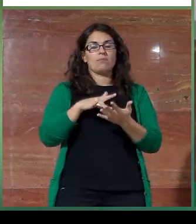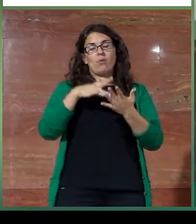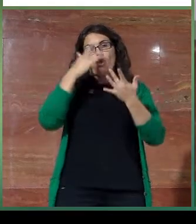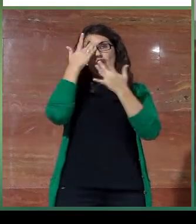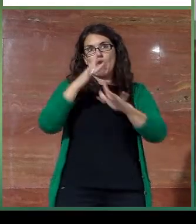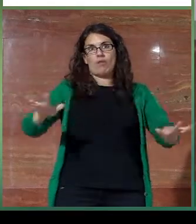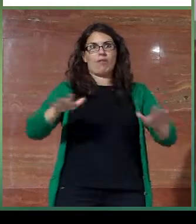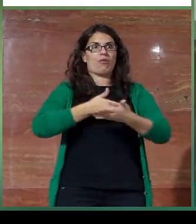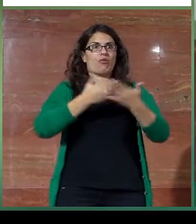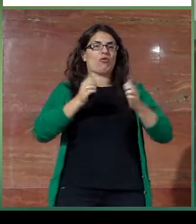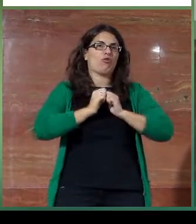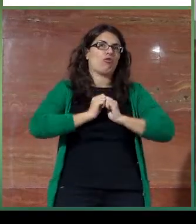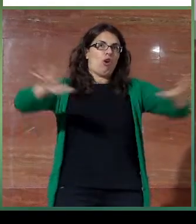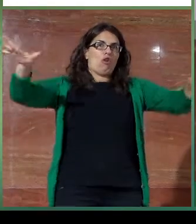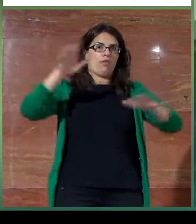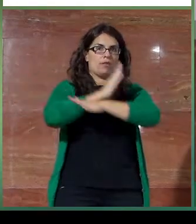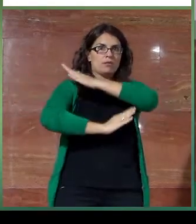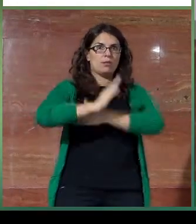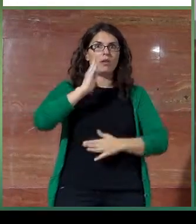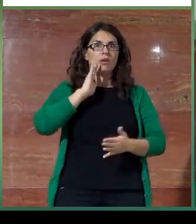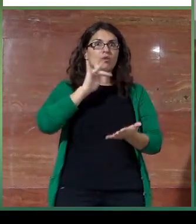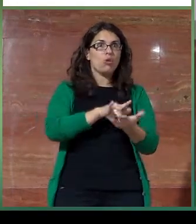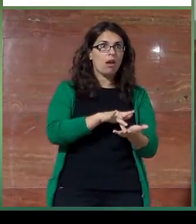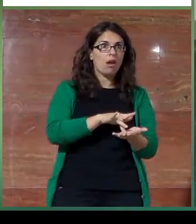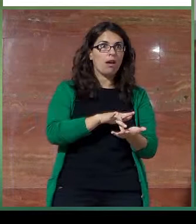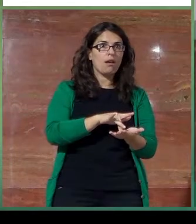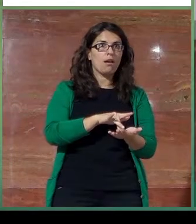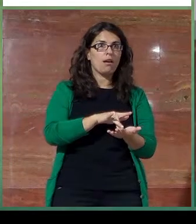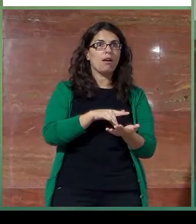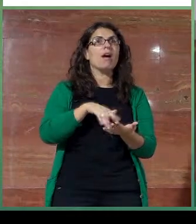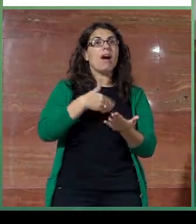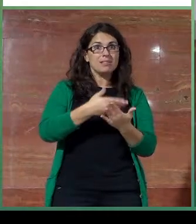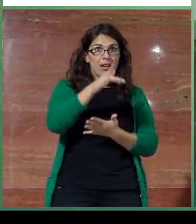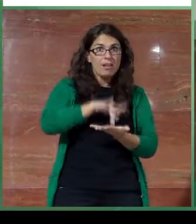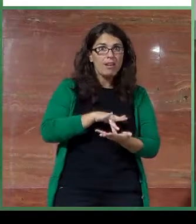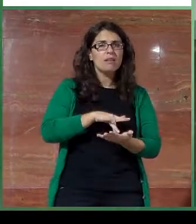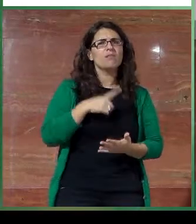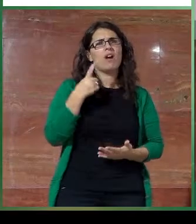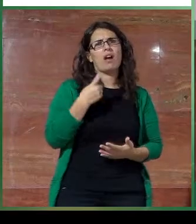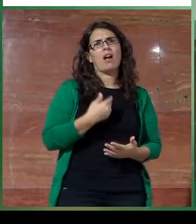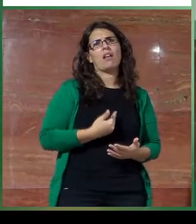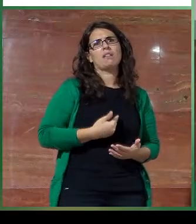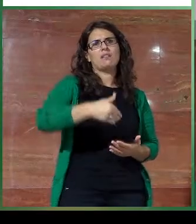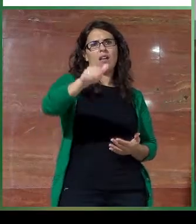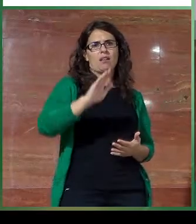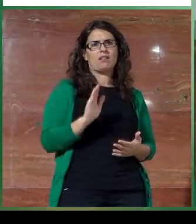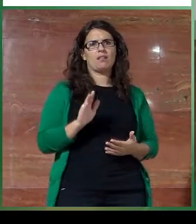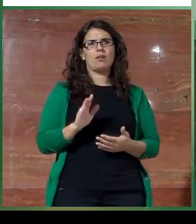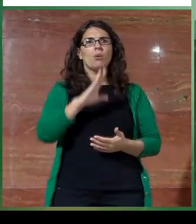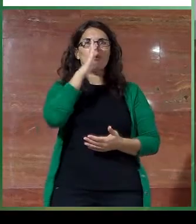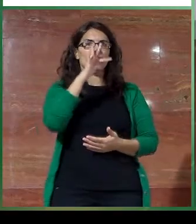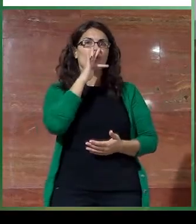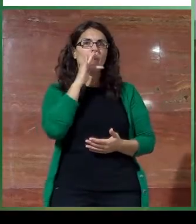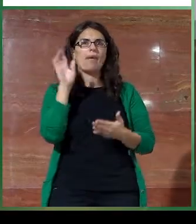de lo que es accesibilidad, te toque y me toque, falta. Falta porque se va aún la silla